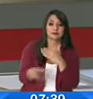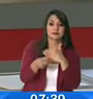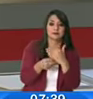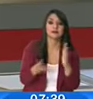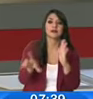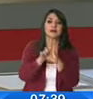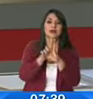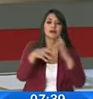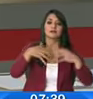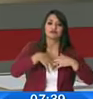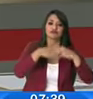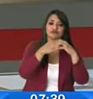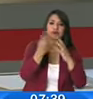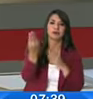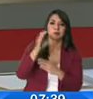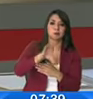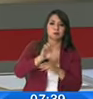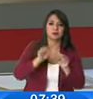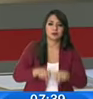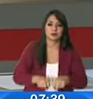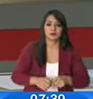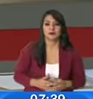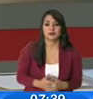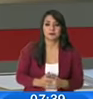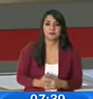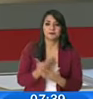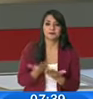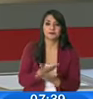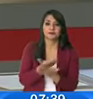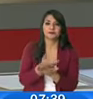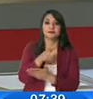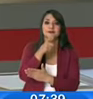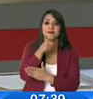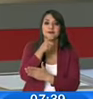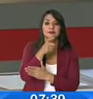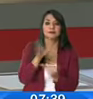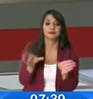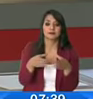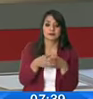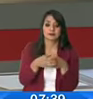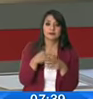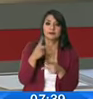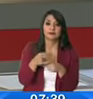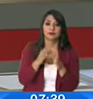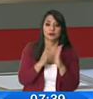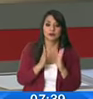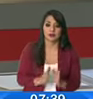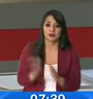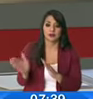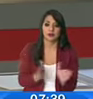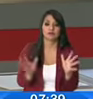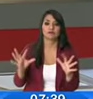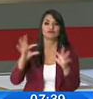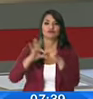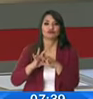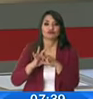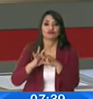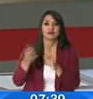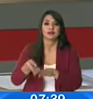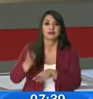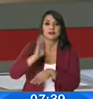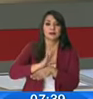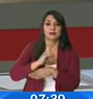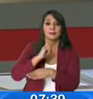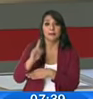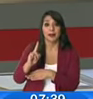de recuperación de capitales. La propuesta la efectuó la Corporación de Participación Ciudadana y la Coalición Legislativa por la